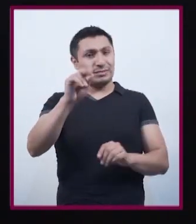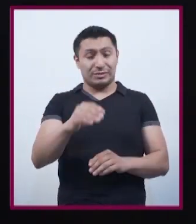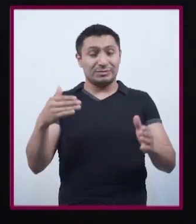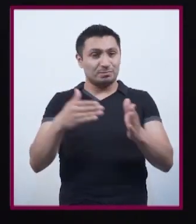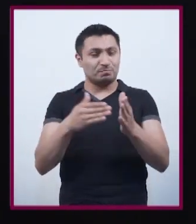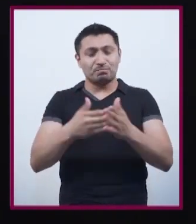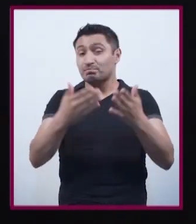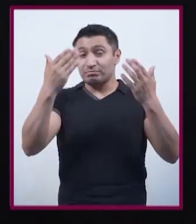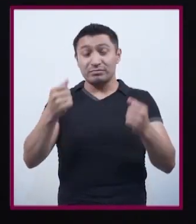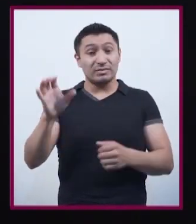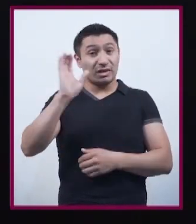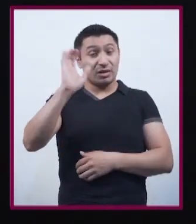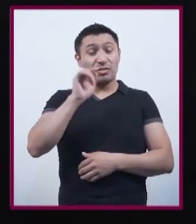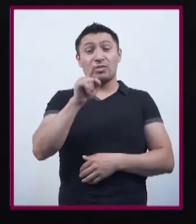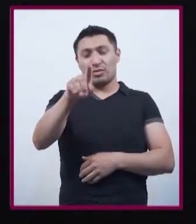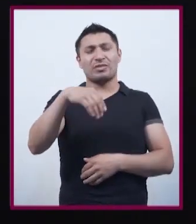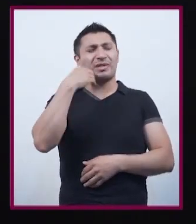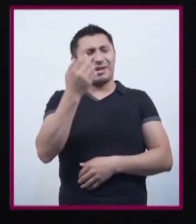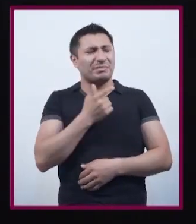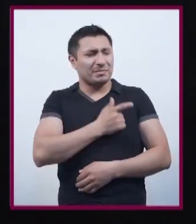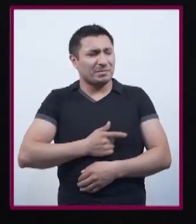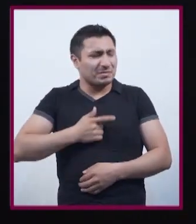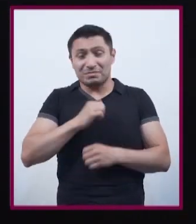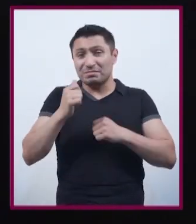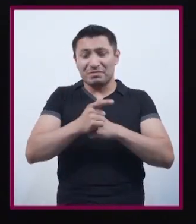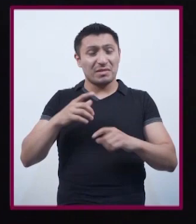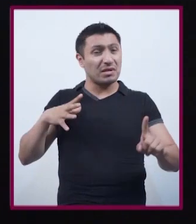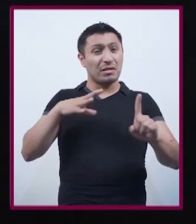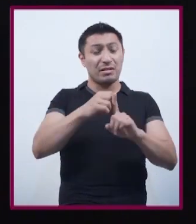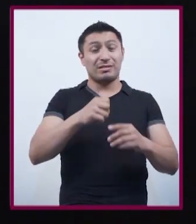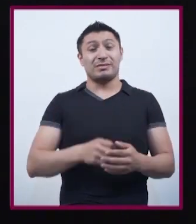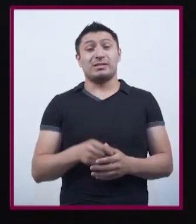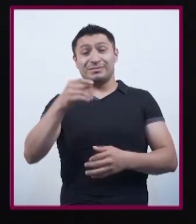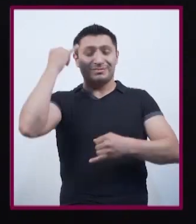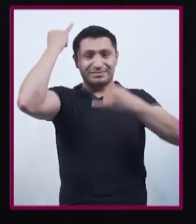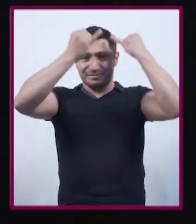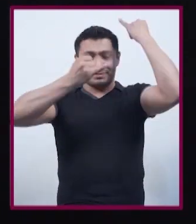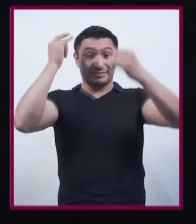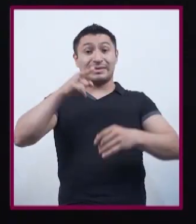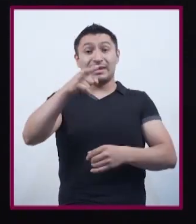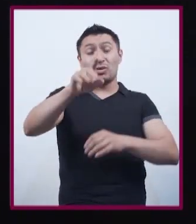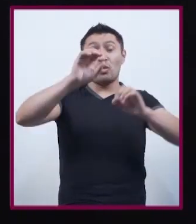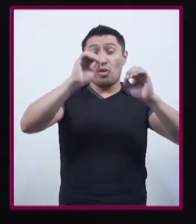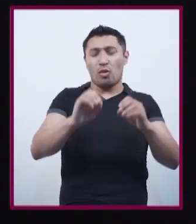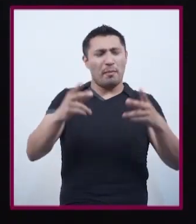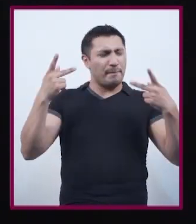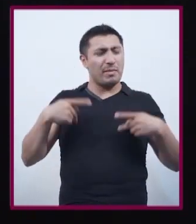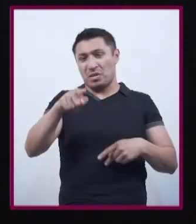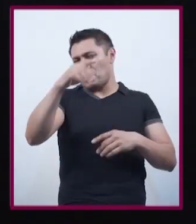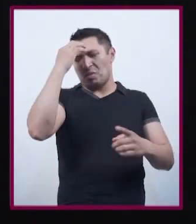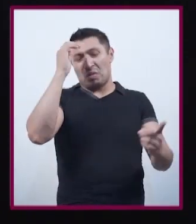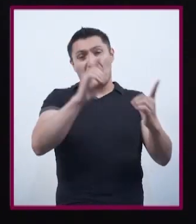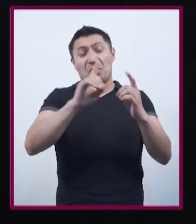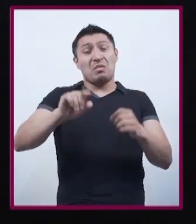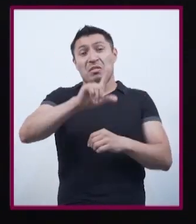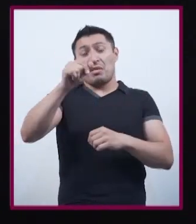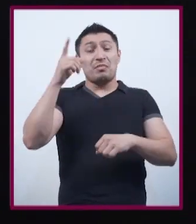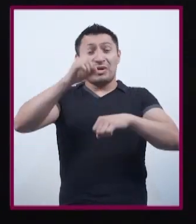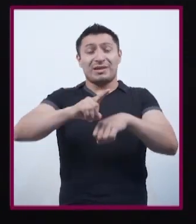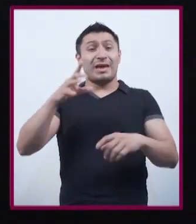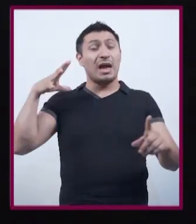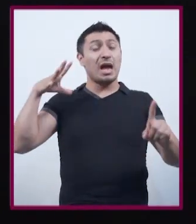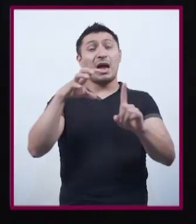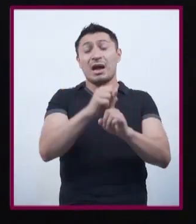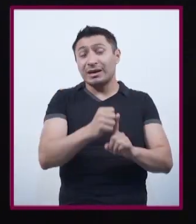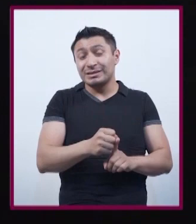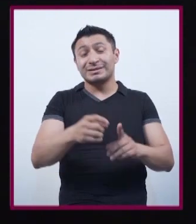pasado. Además, comprenderemos que, sin ser falsos optimistas, no hay límites cuando algo verdaderamente nos